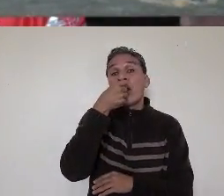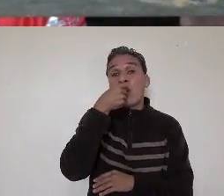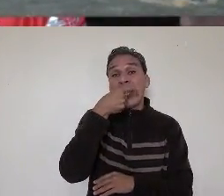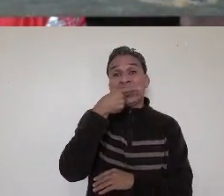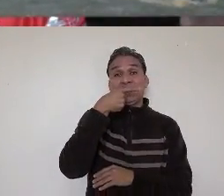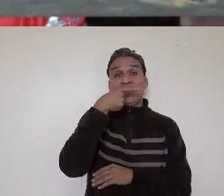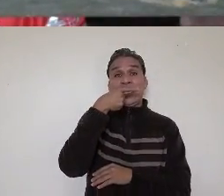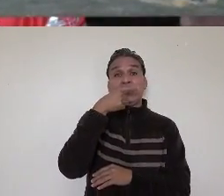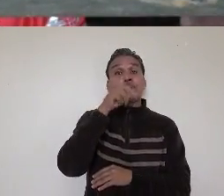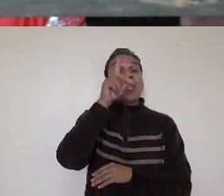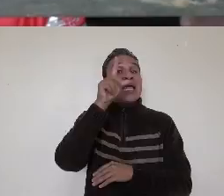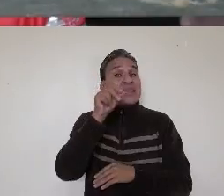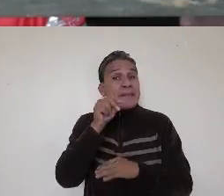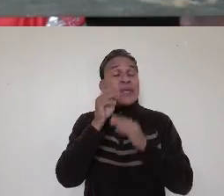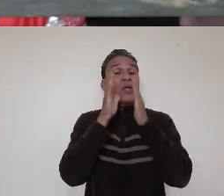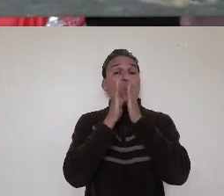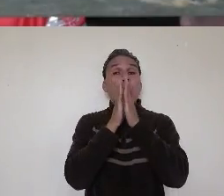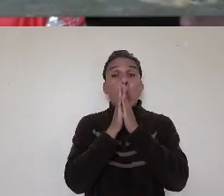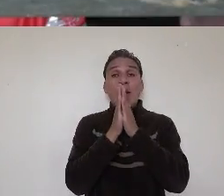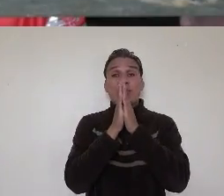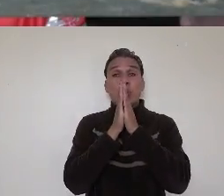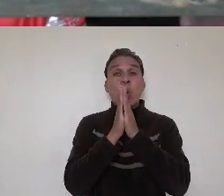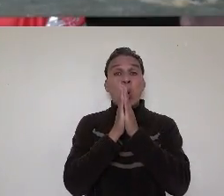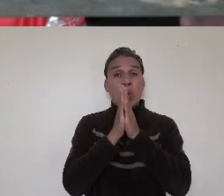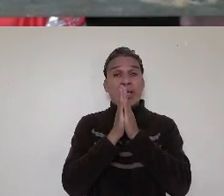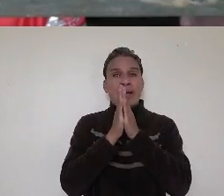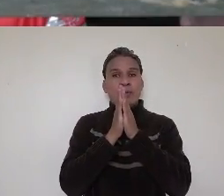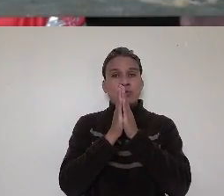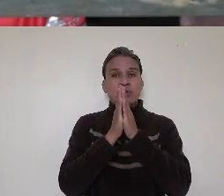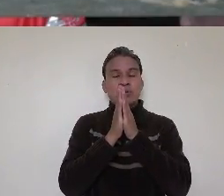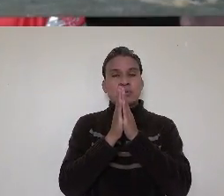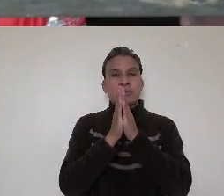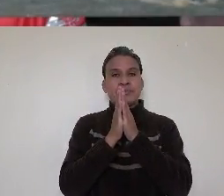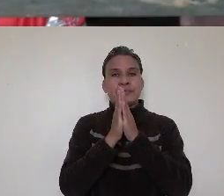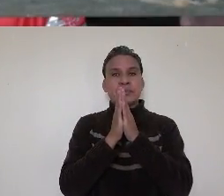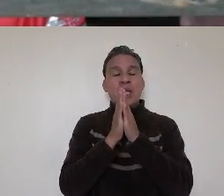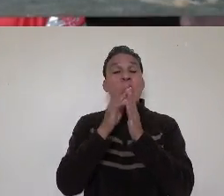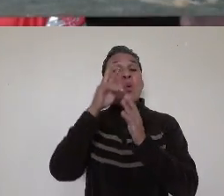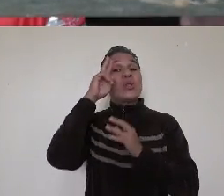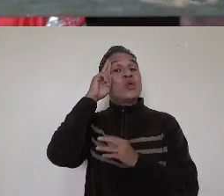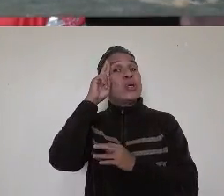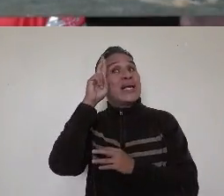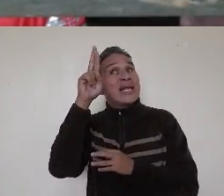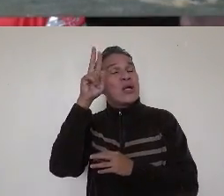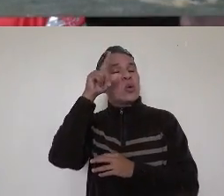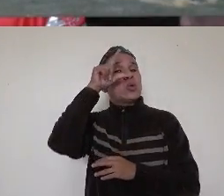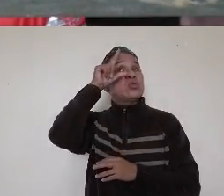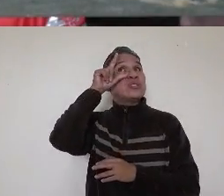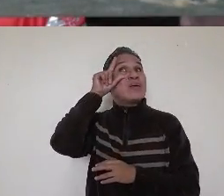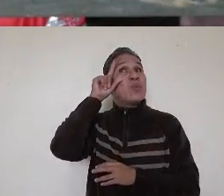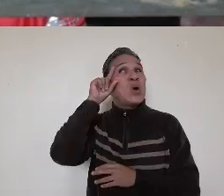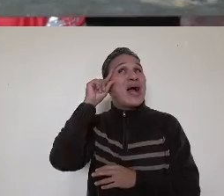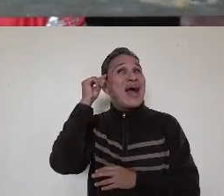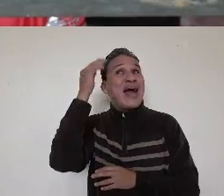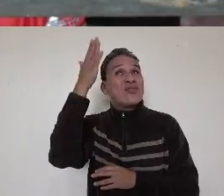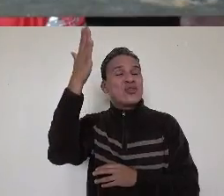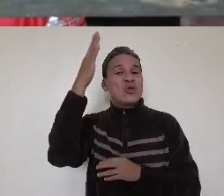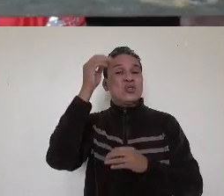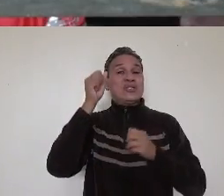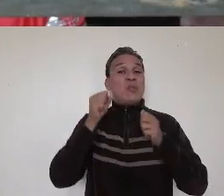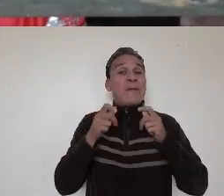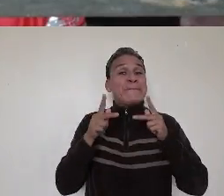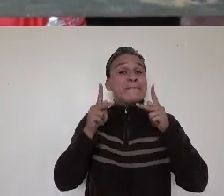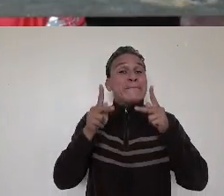oramos, cada vez que hacemos una celebración litúrgica, cada vez que reconocemos a Dios, estamos participando de